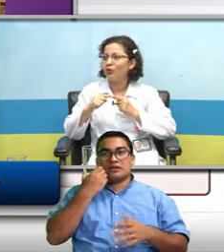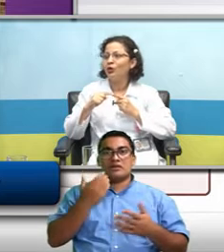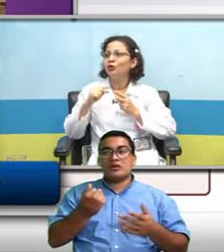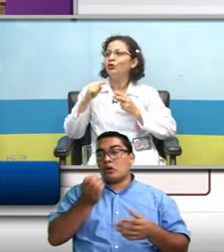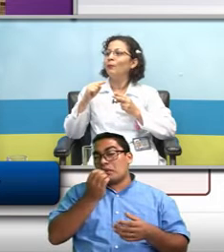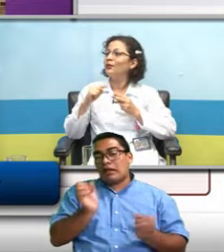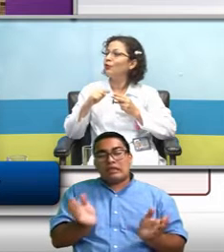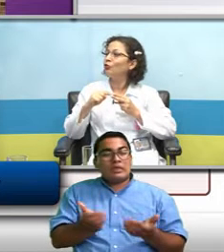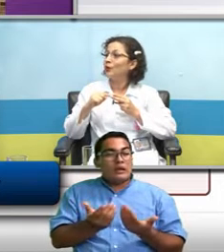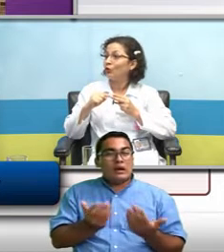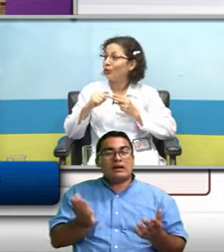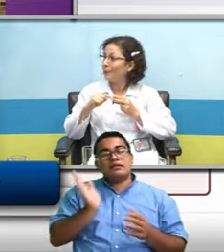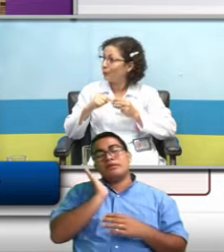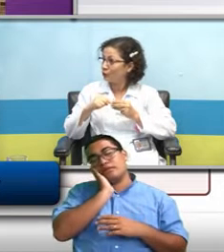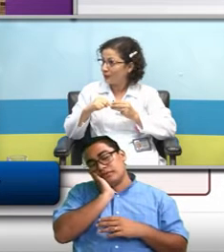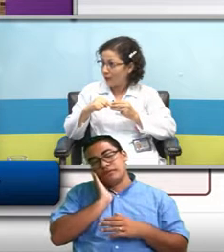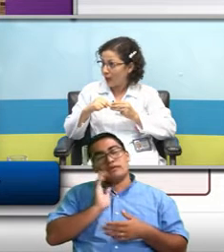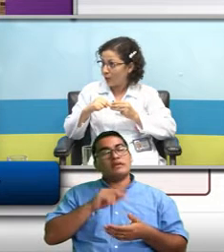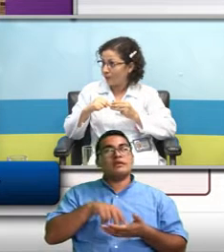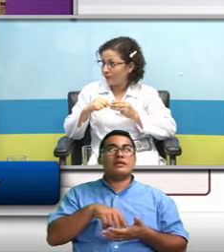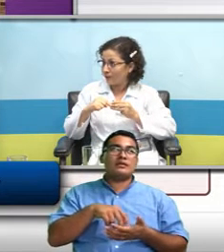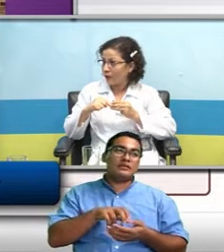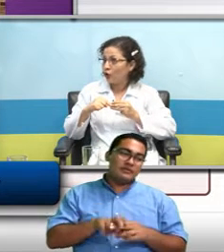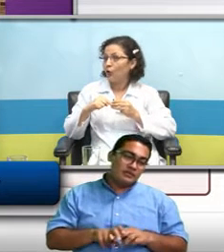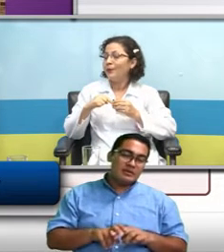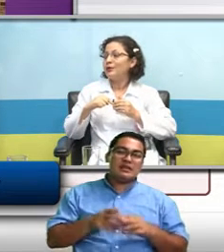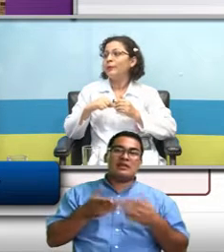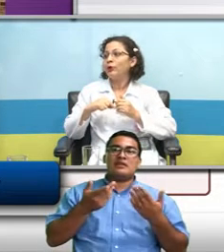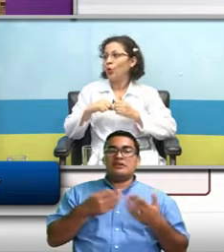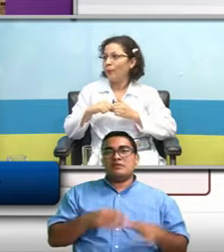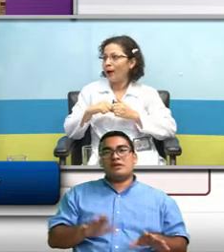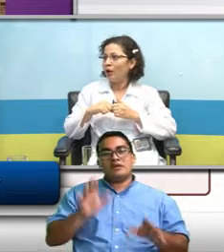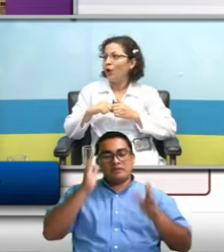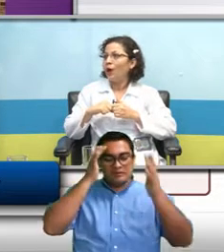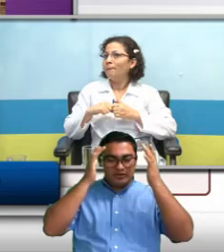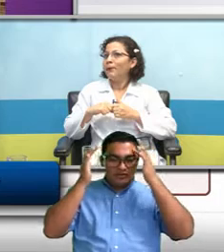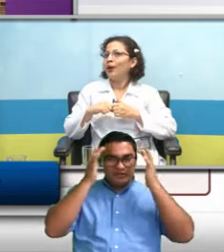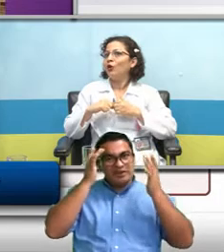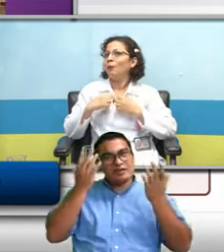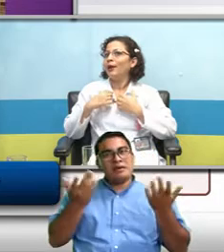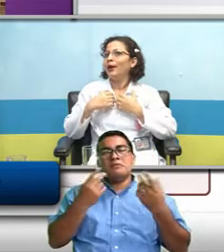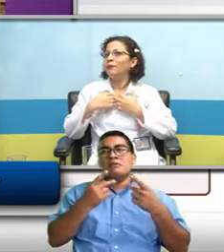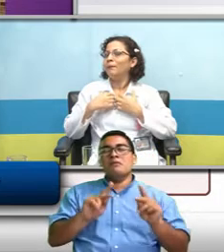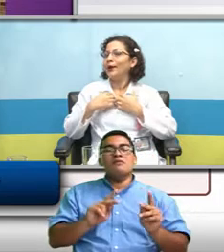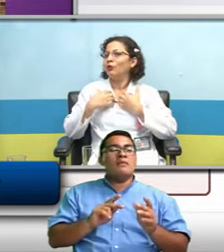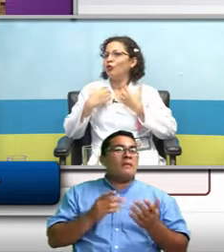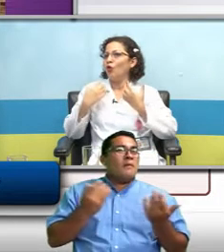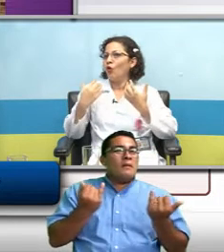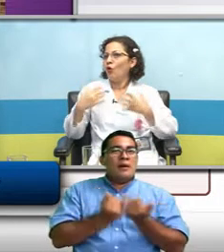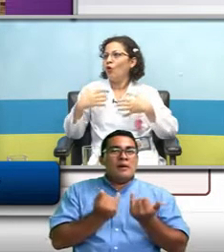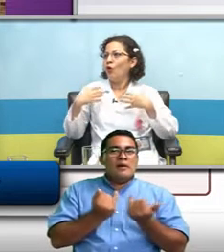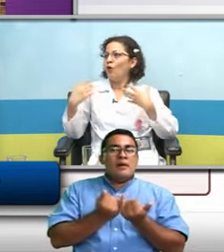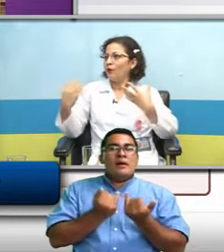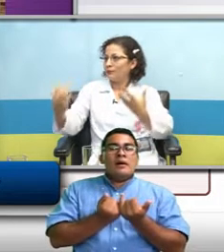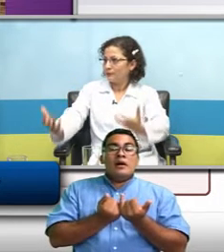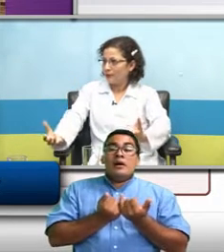comido. 2 meses durmiendo de pie o sentado, 2 meses preocupado, pero para no